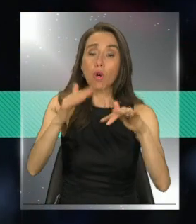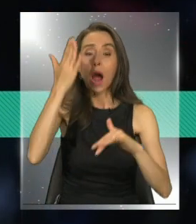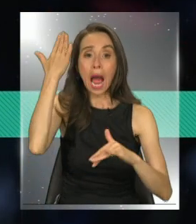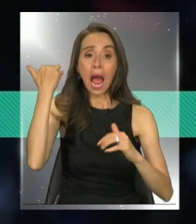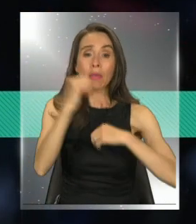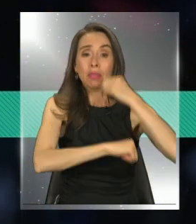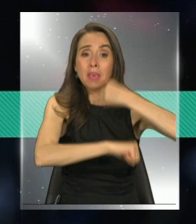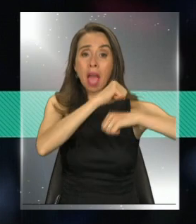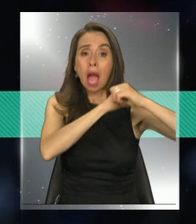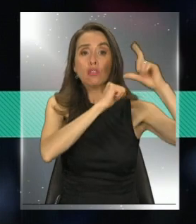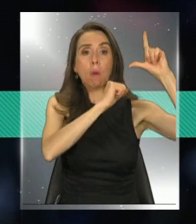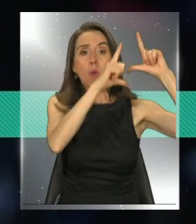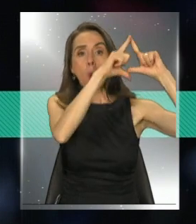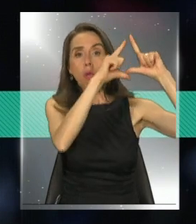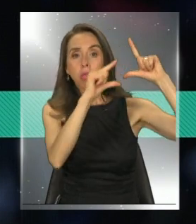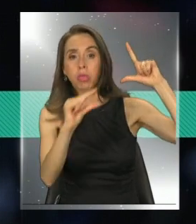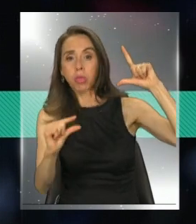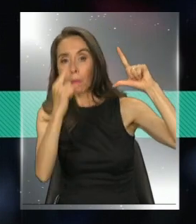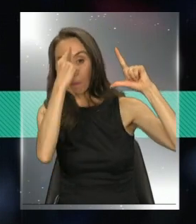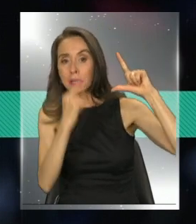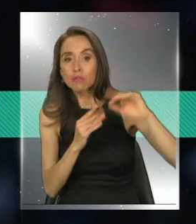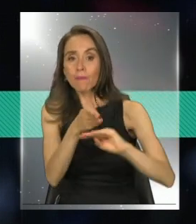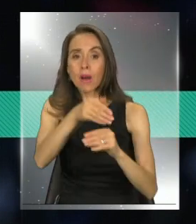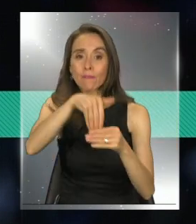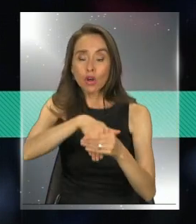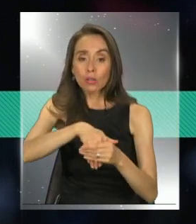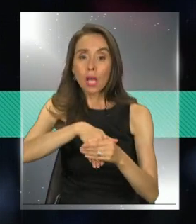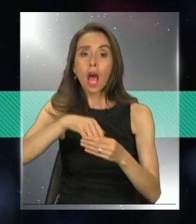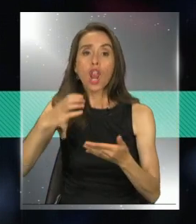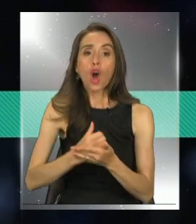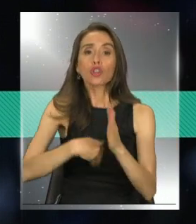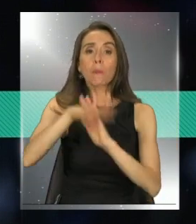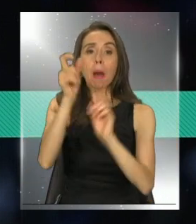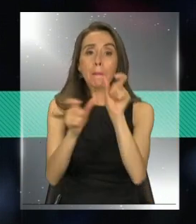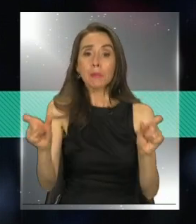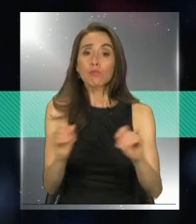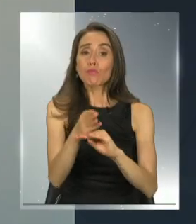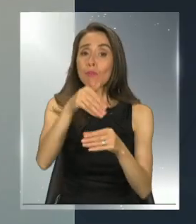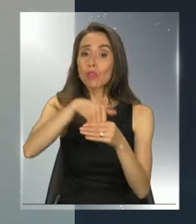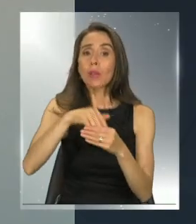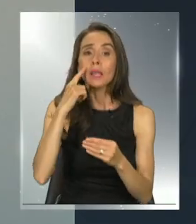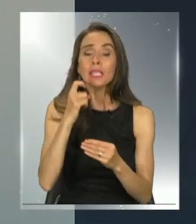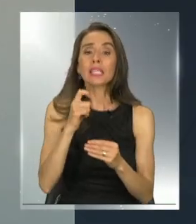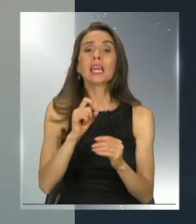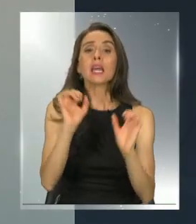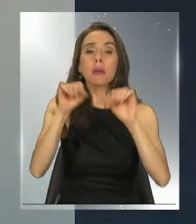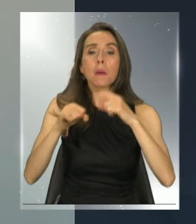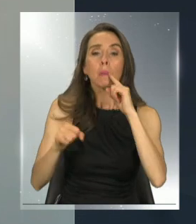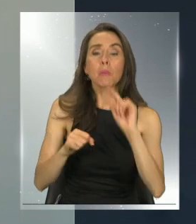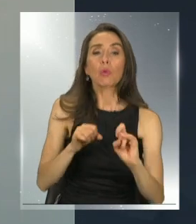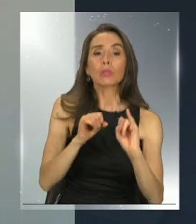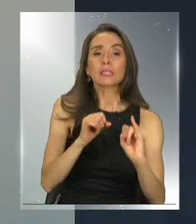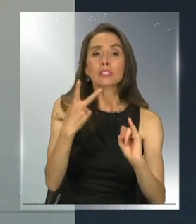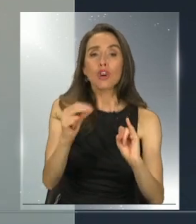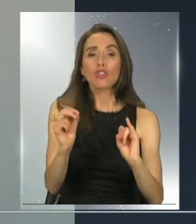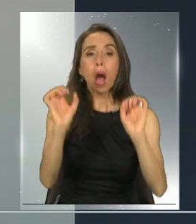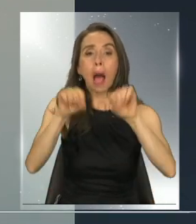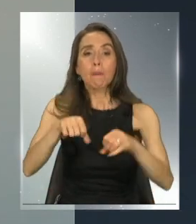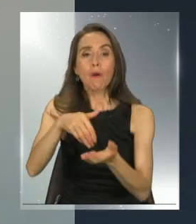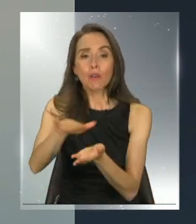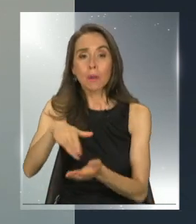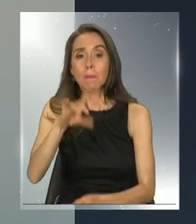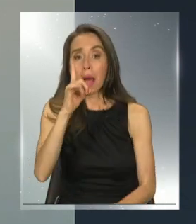de los últimos años, superando incluso el plebiscito del apruebo y rechazo. Ingresaron, yo me atrevería a decir, más